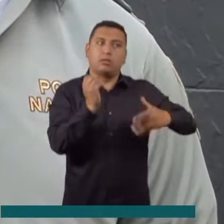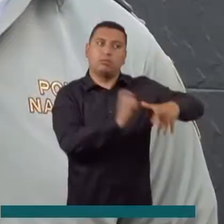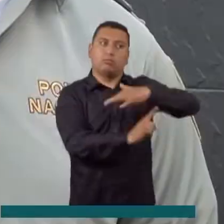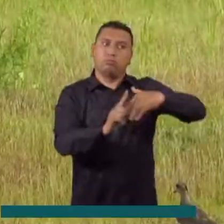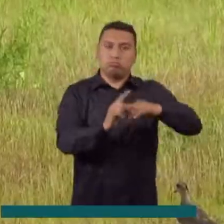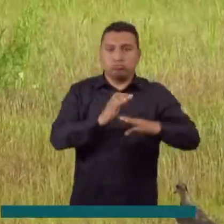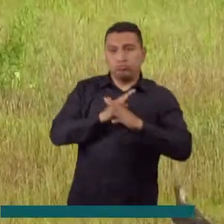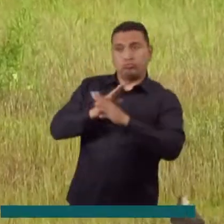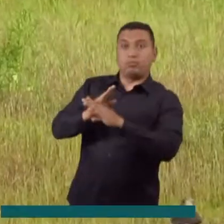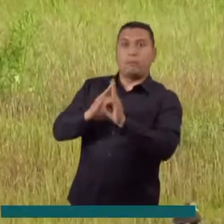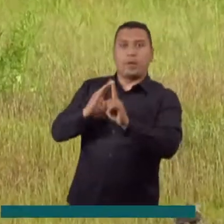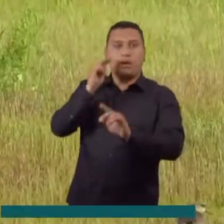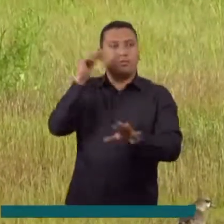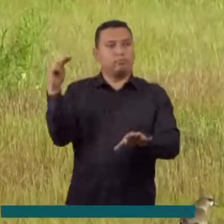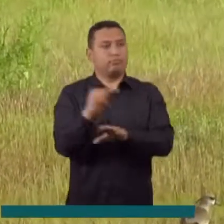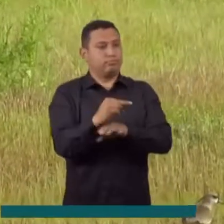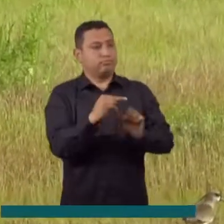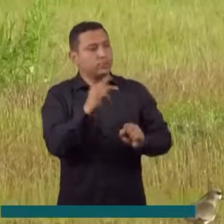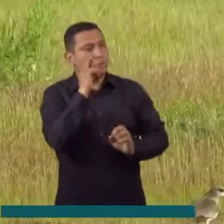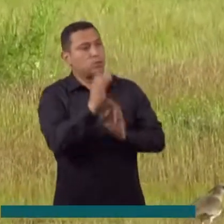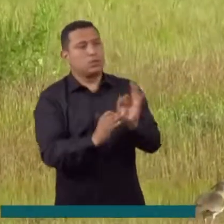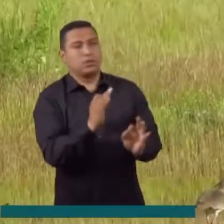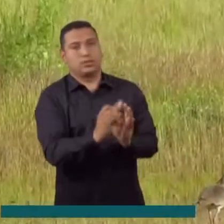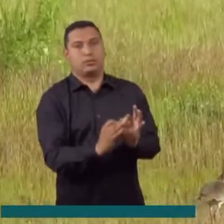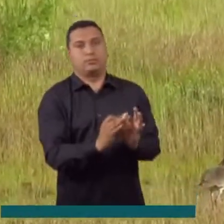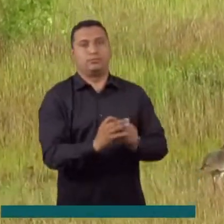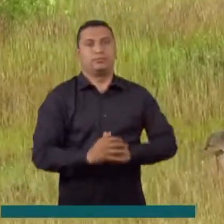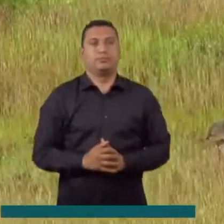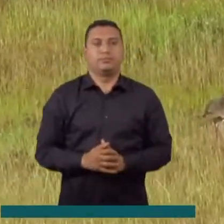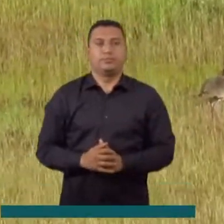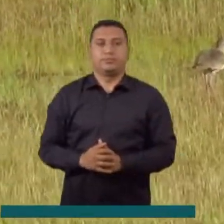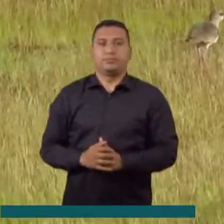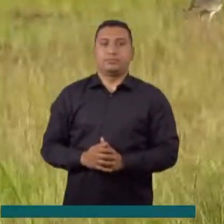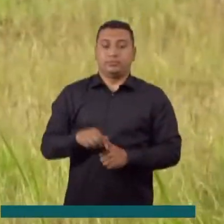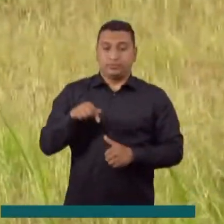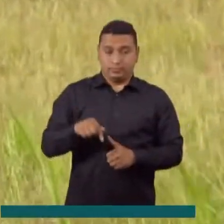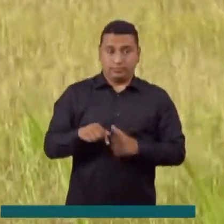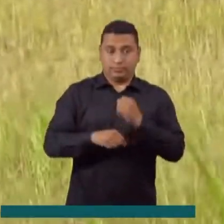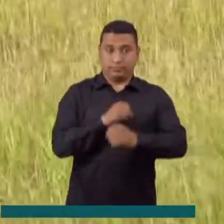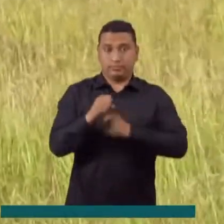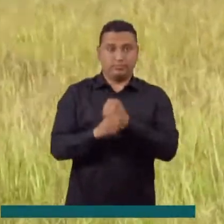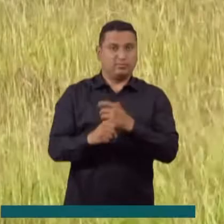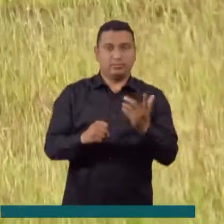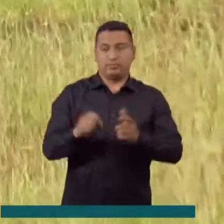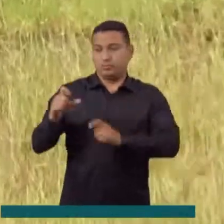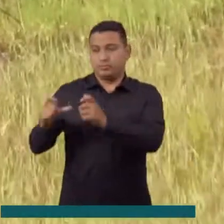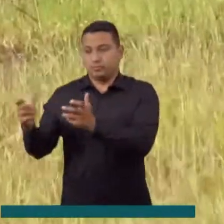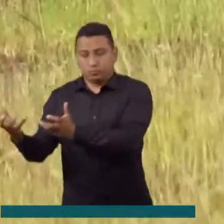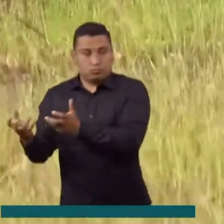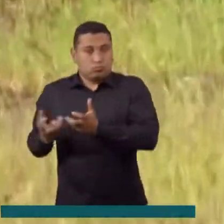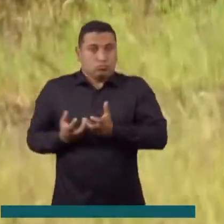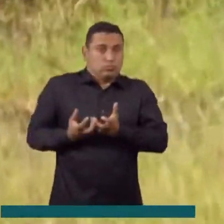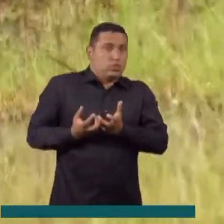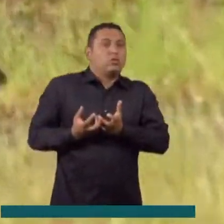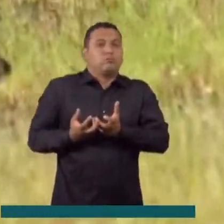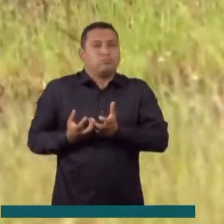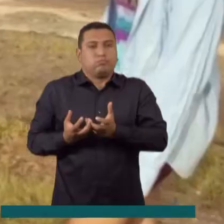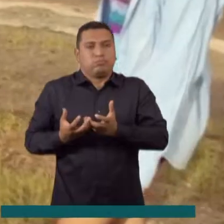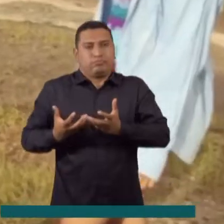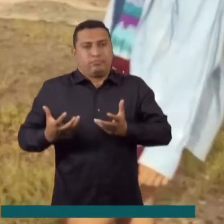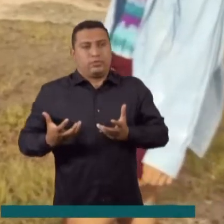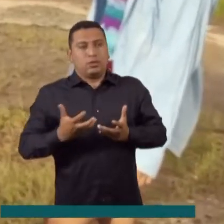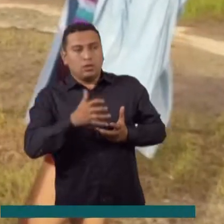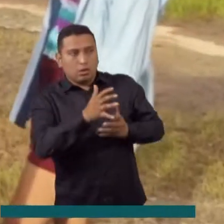esas especies. Este año para el Global Big Day, una jornada en la que la gente de todo el mundo registra colectivamente el mayor número